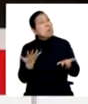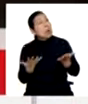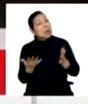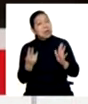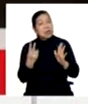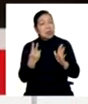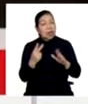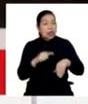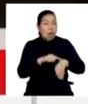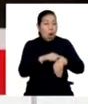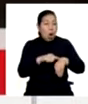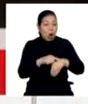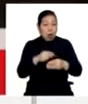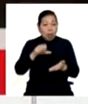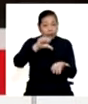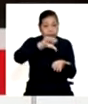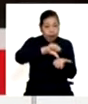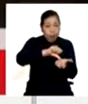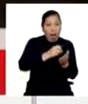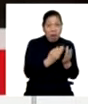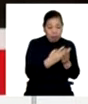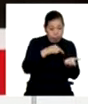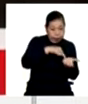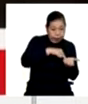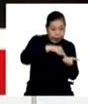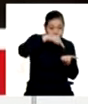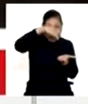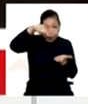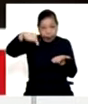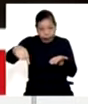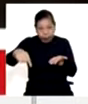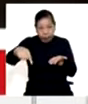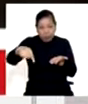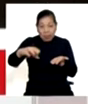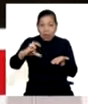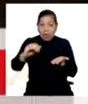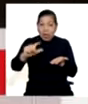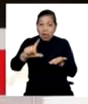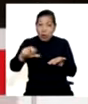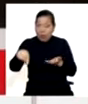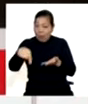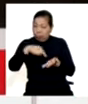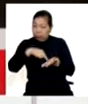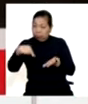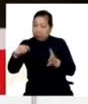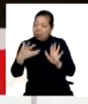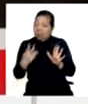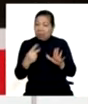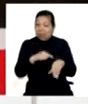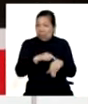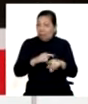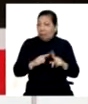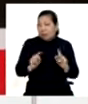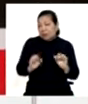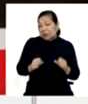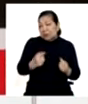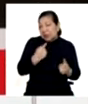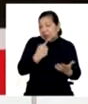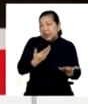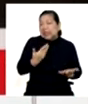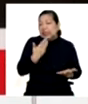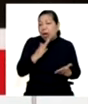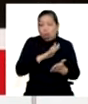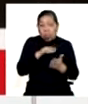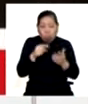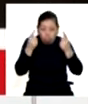a 7 horas de Arequipa, para conversar con la población en pleno y, digamos,